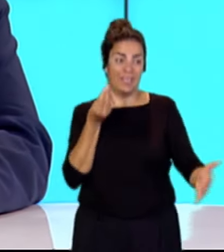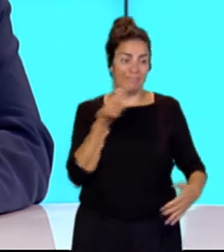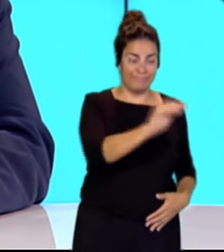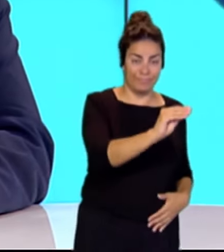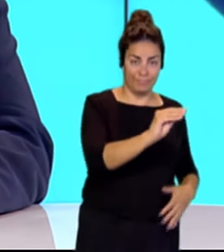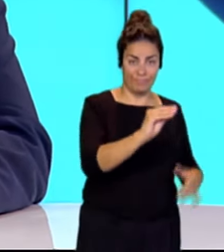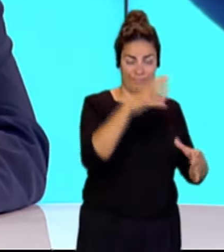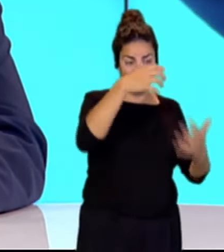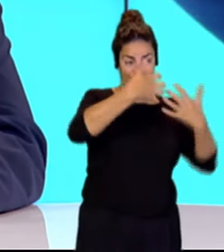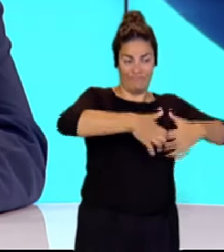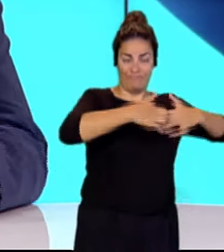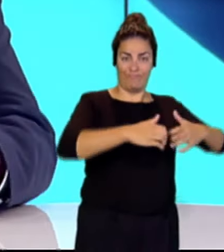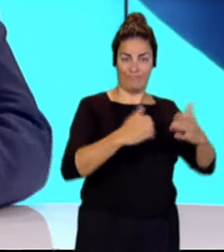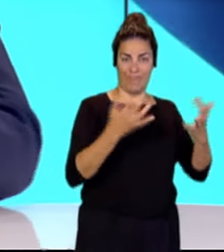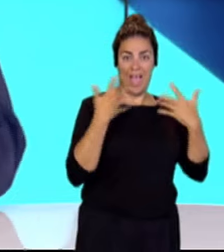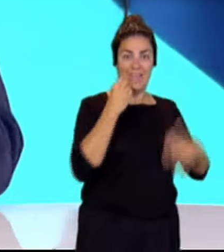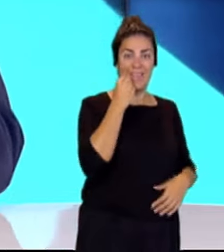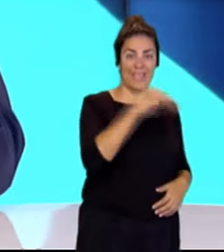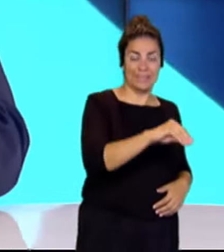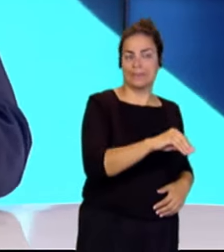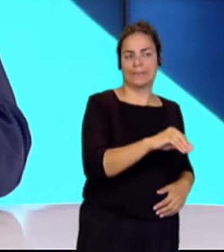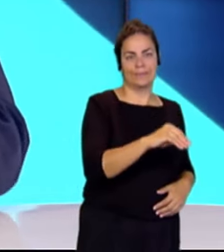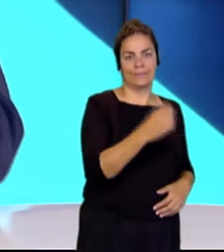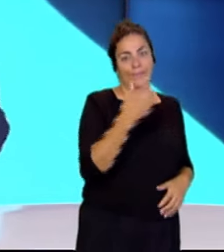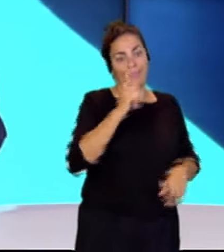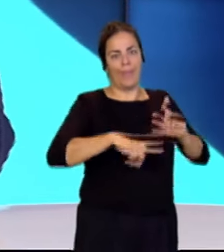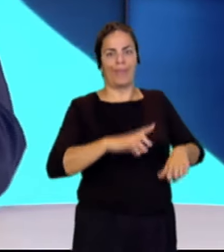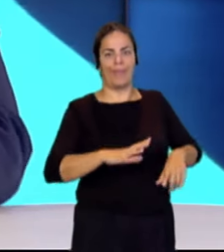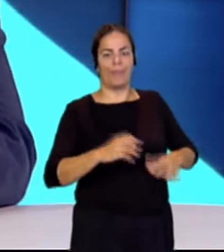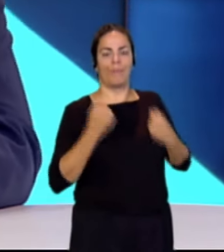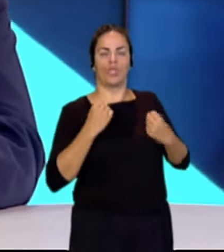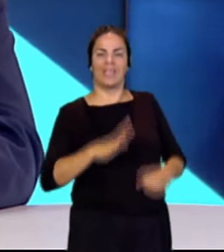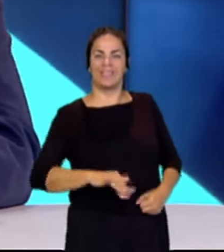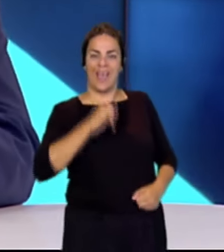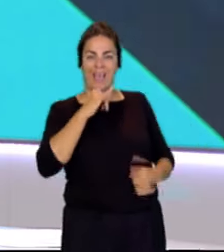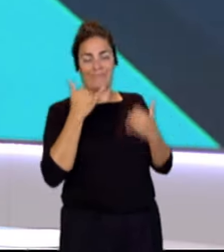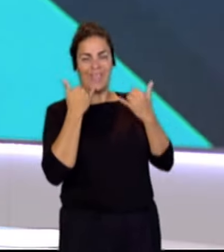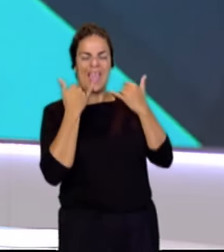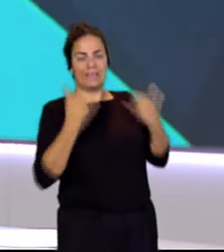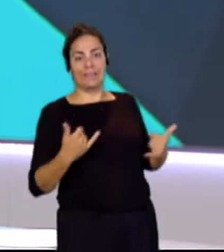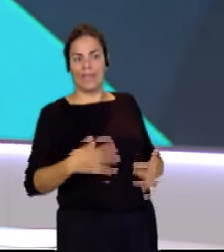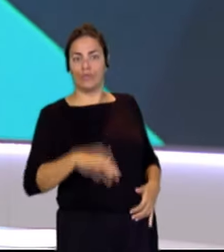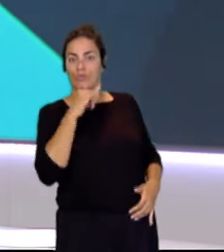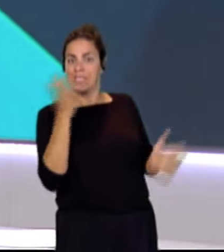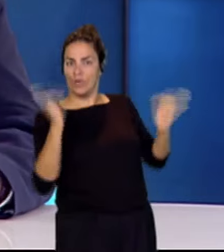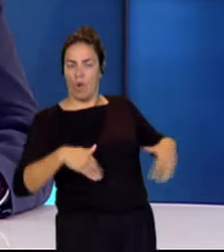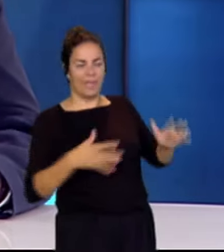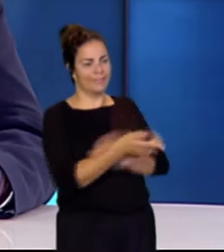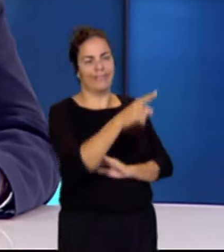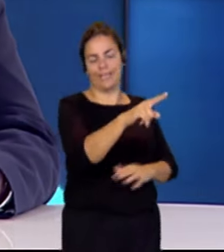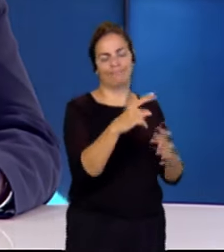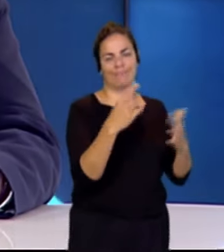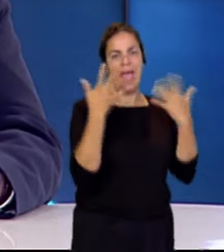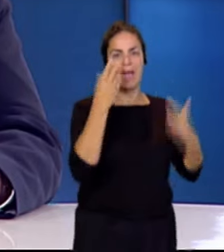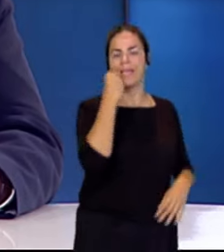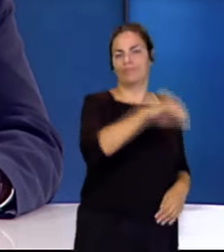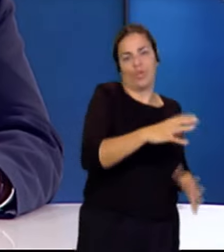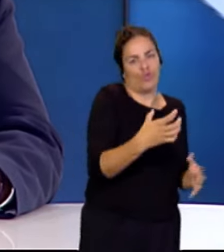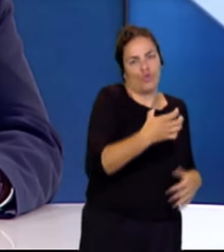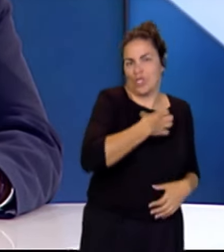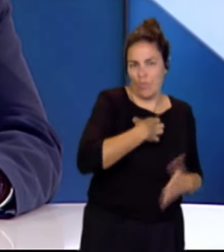potencia contratada va a a impedir que se pongan en marcha el aire acondicionado por eso estamos haciendo un estudio de